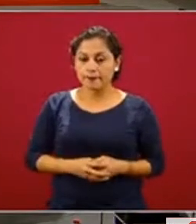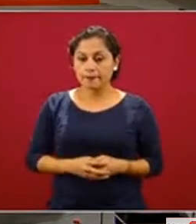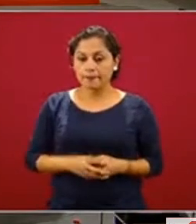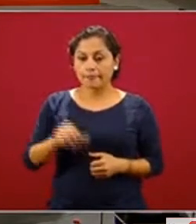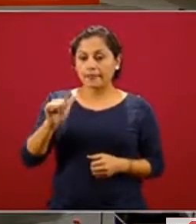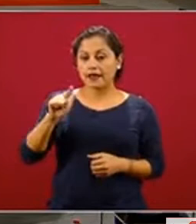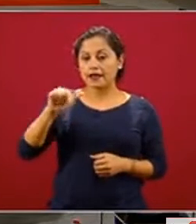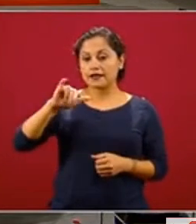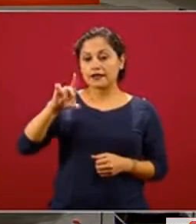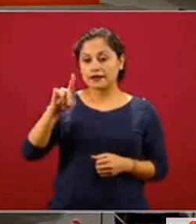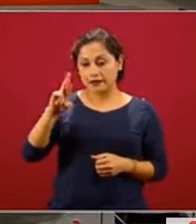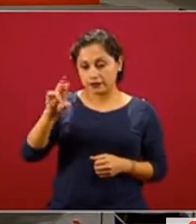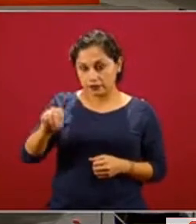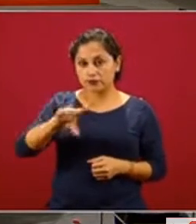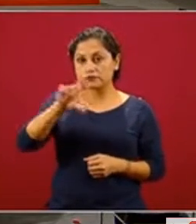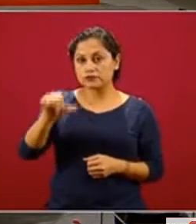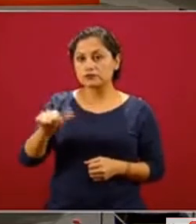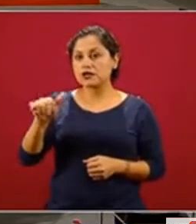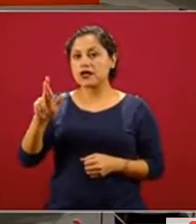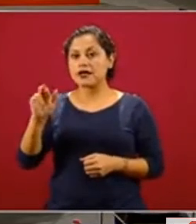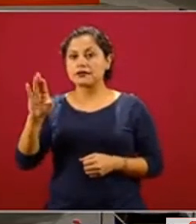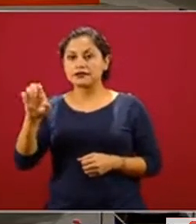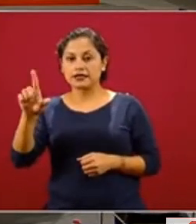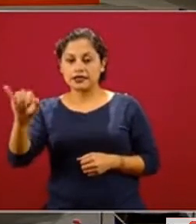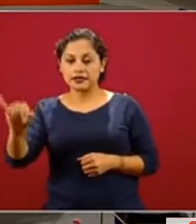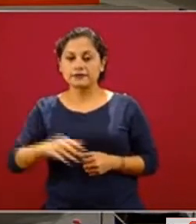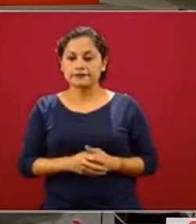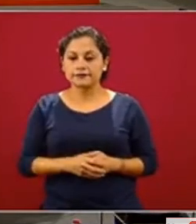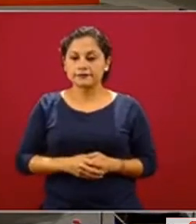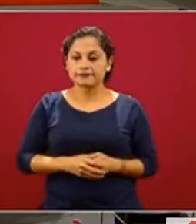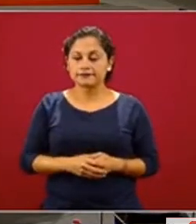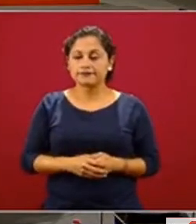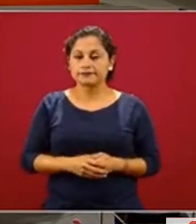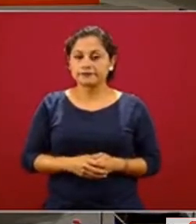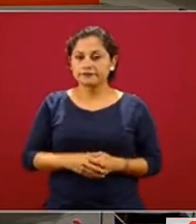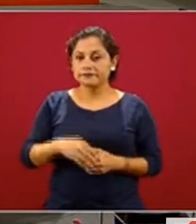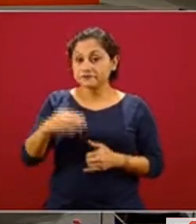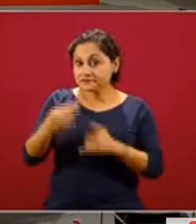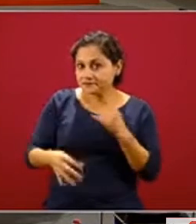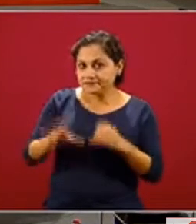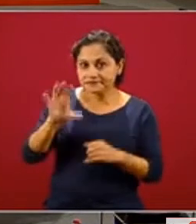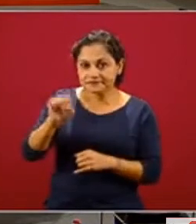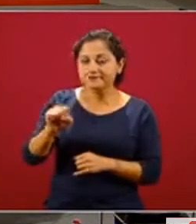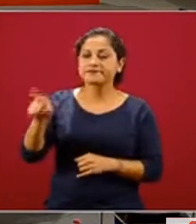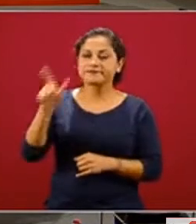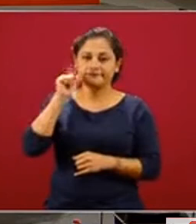tiempo, Araceli Aranday. Siempre la estamos dejando al final. Mañana empieza usted.